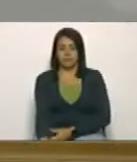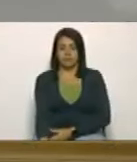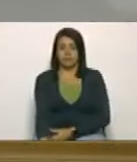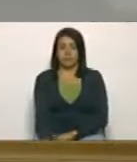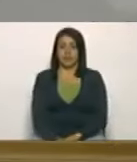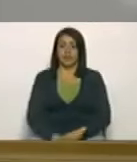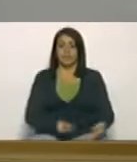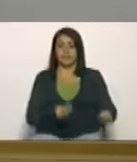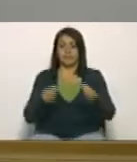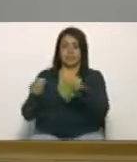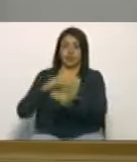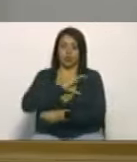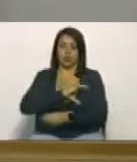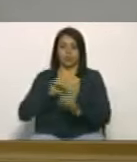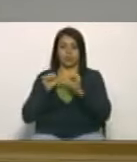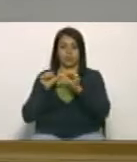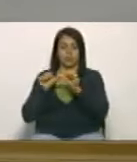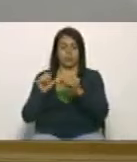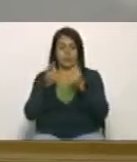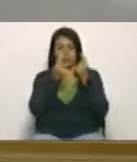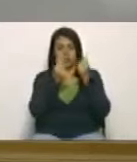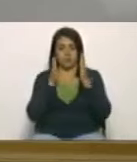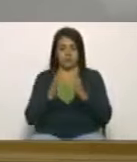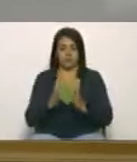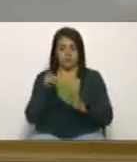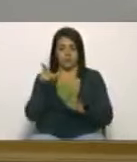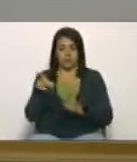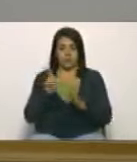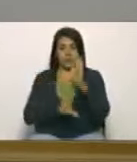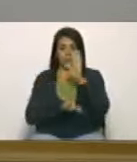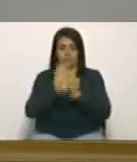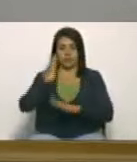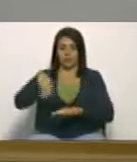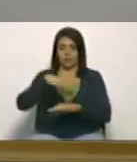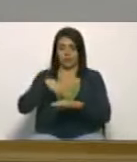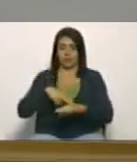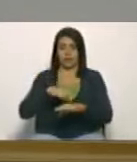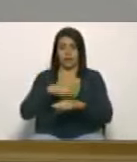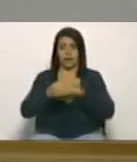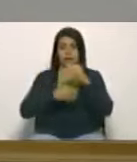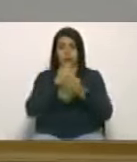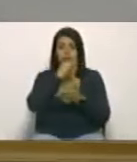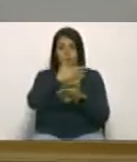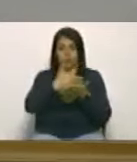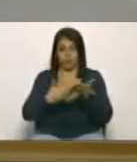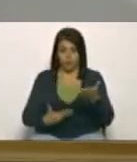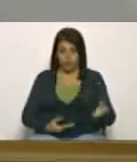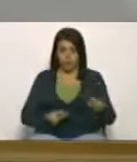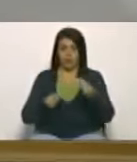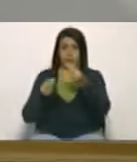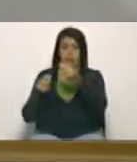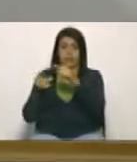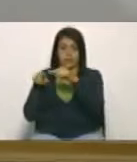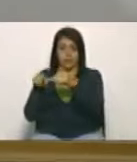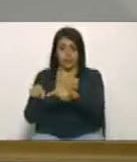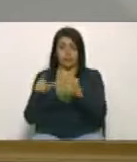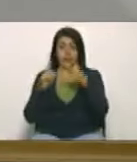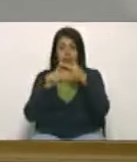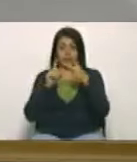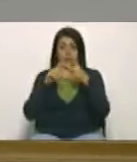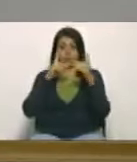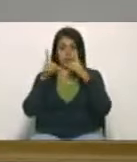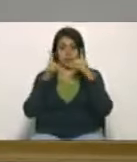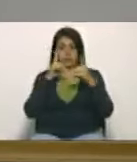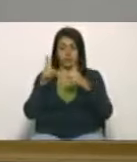Se remite a la Comisión Permanente de Economía, Finanzas y Desarrollo Nacional a los fines de elaborar el informe correspondiente para su segunda